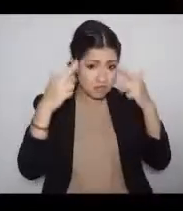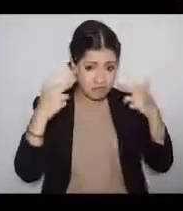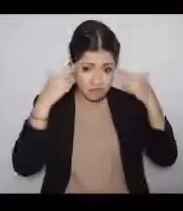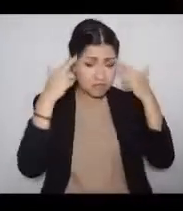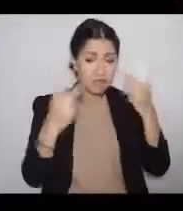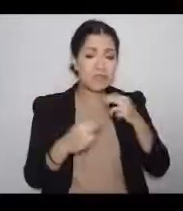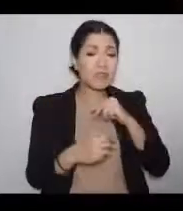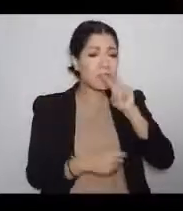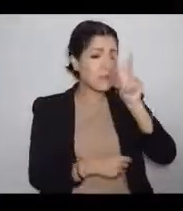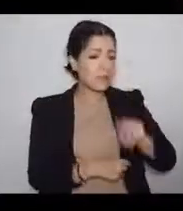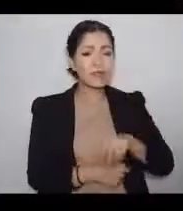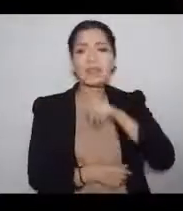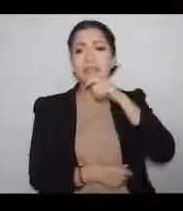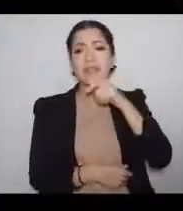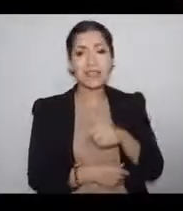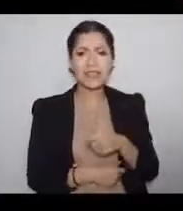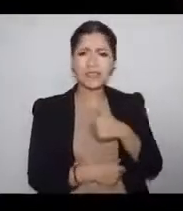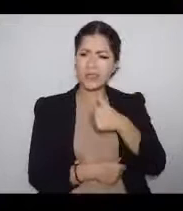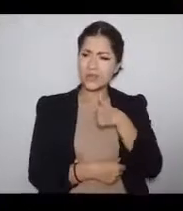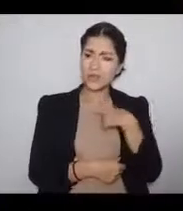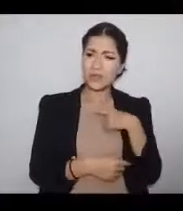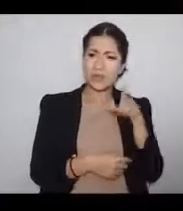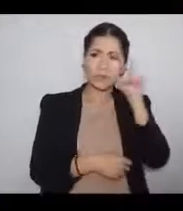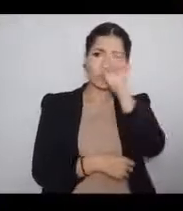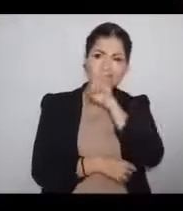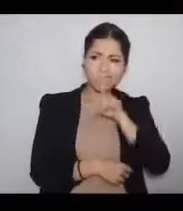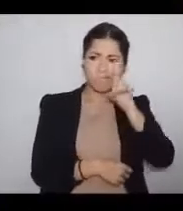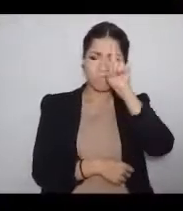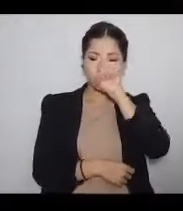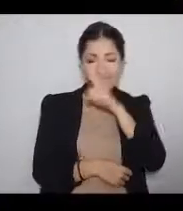Soy asesor de un delirante.